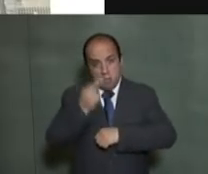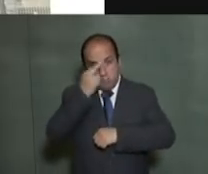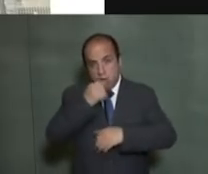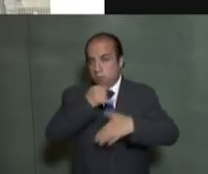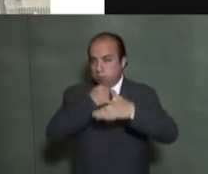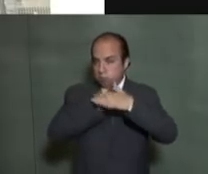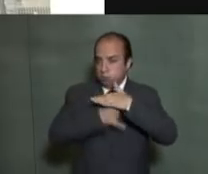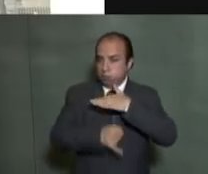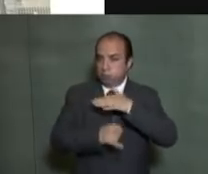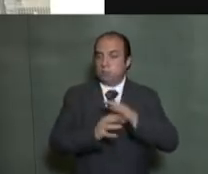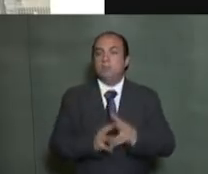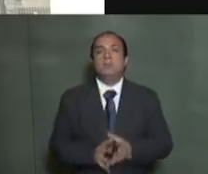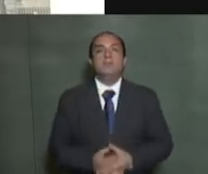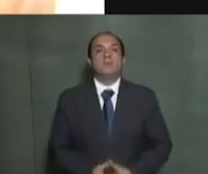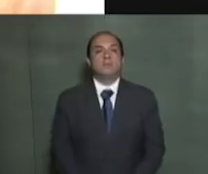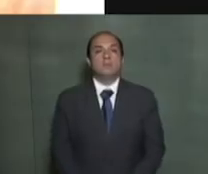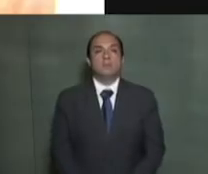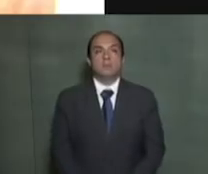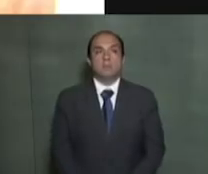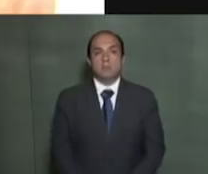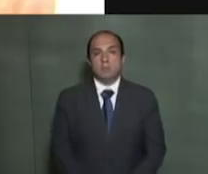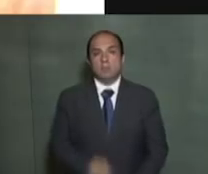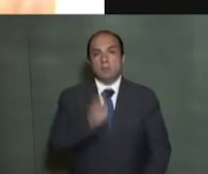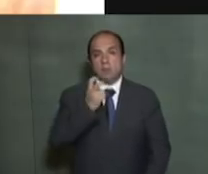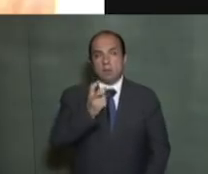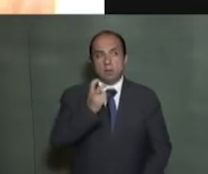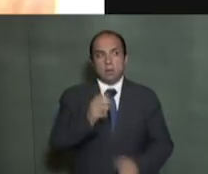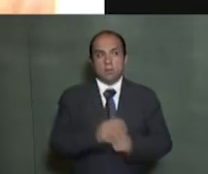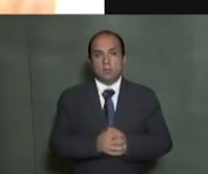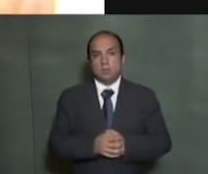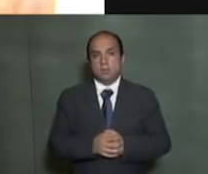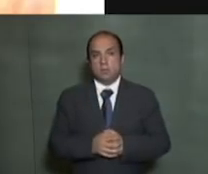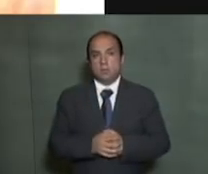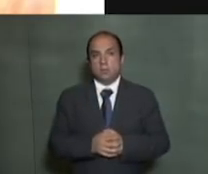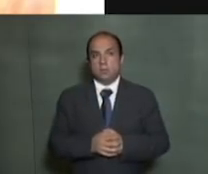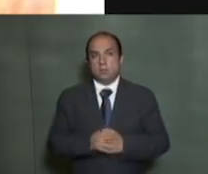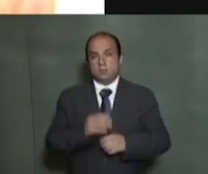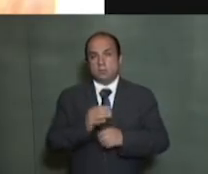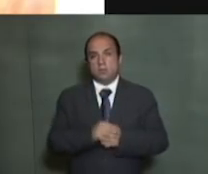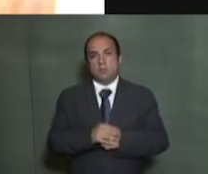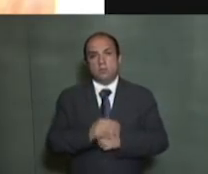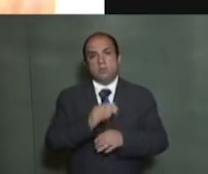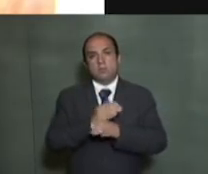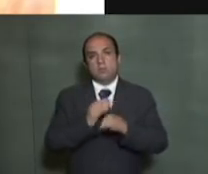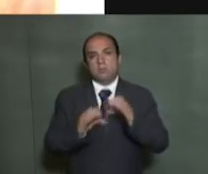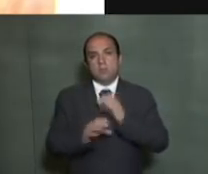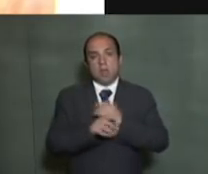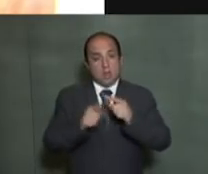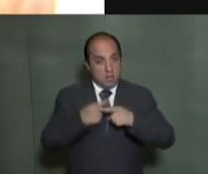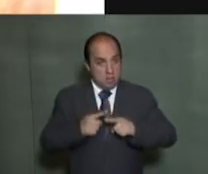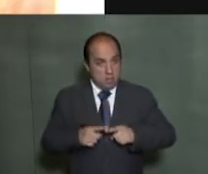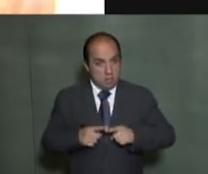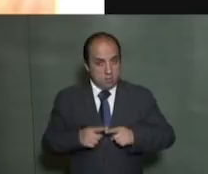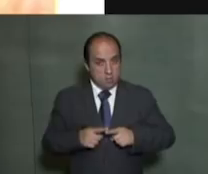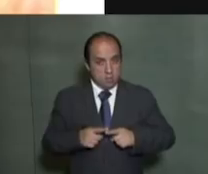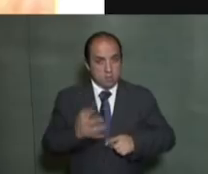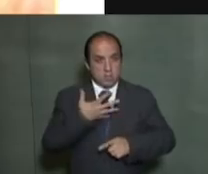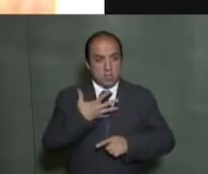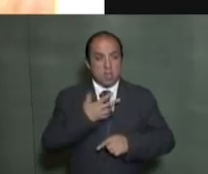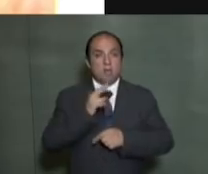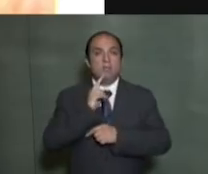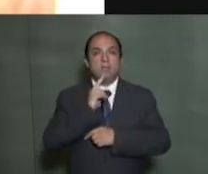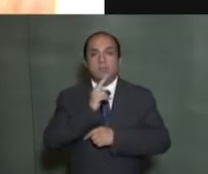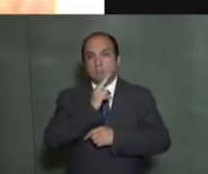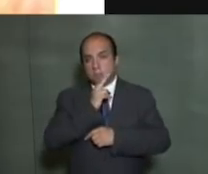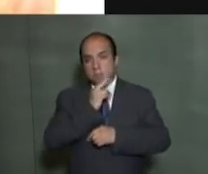profundidad. Este tipo de casos, en varios de ellos se tiene